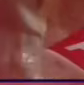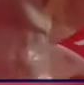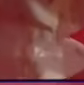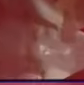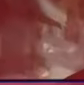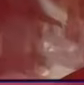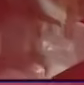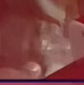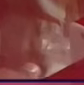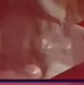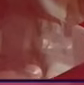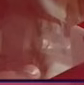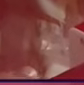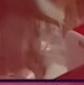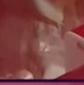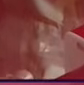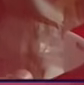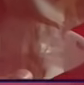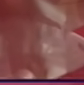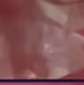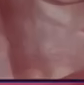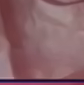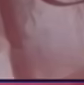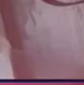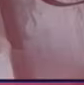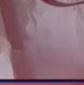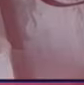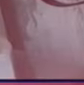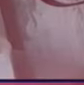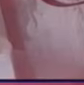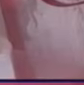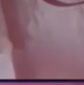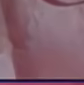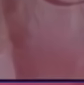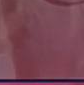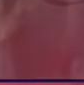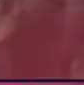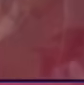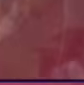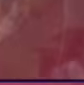Bueno, aquí hacemos esencialmente todo tipo de trabajo en mármol, en granito.